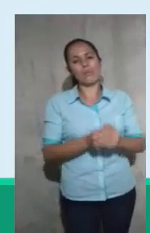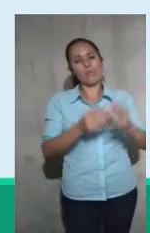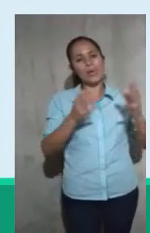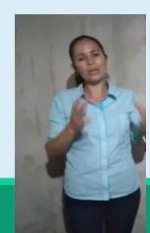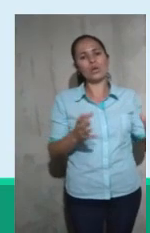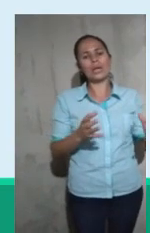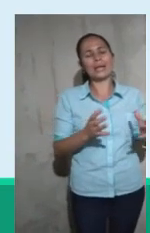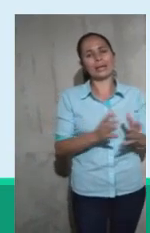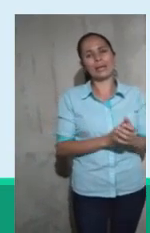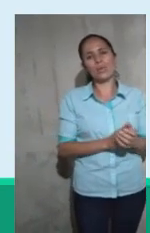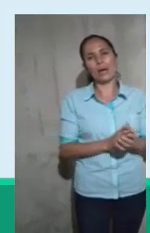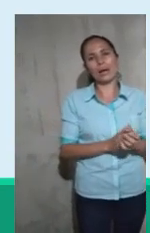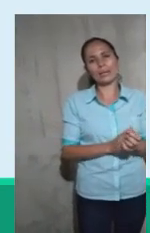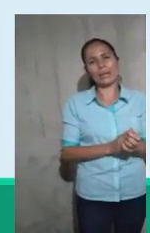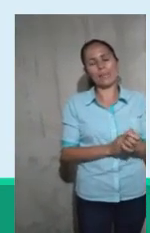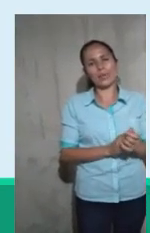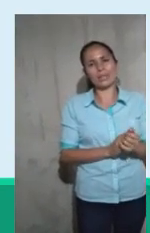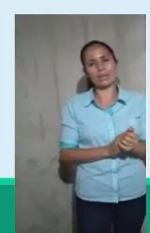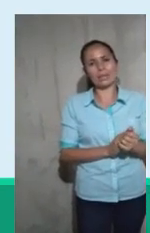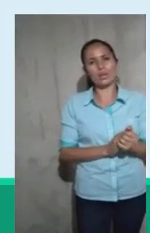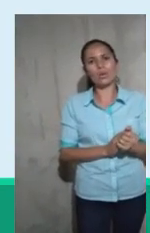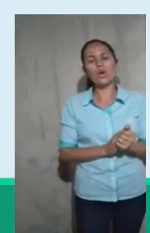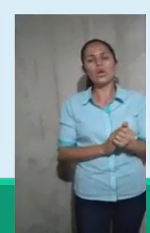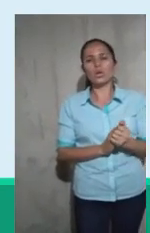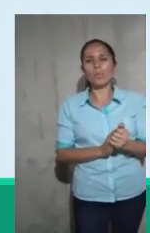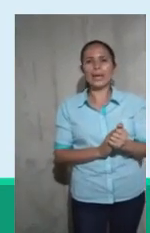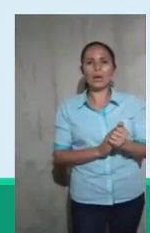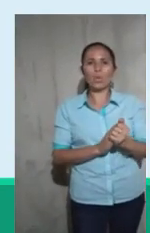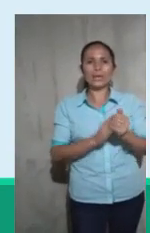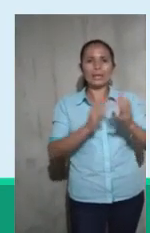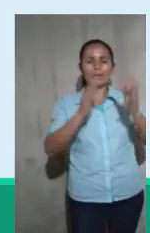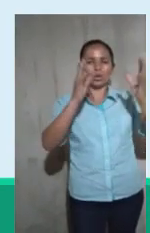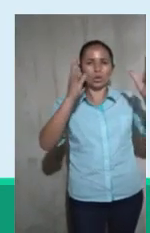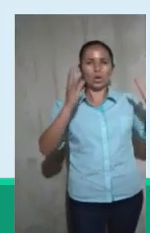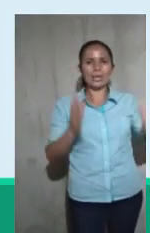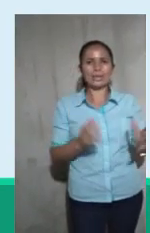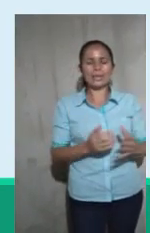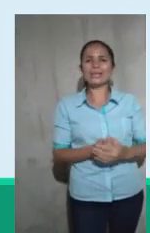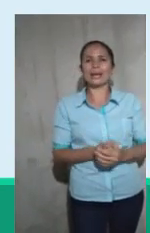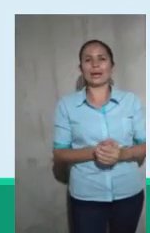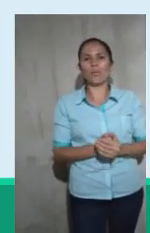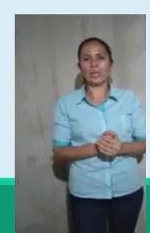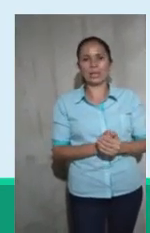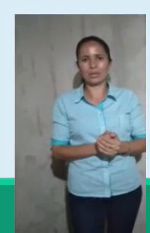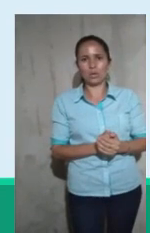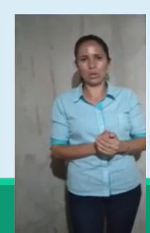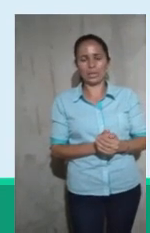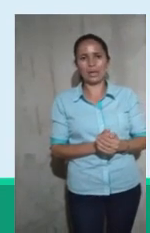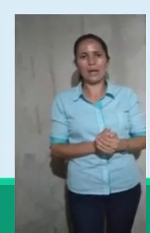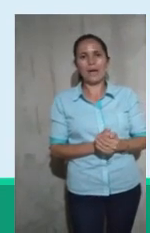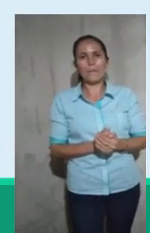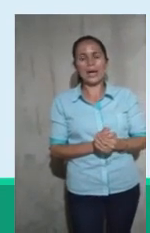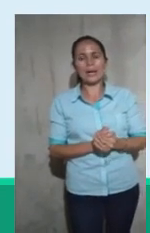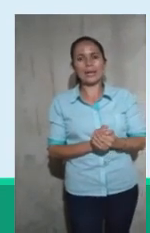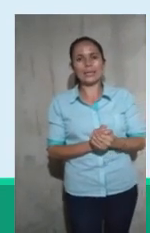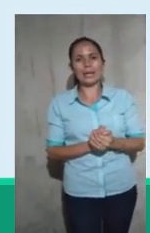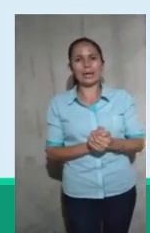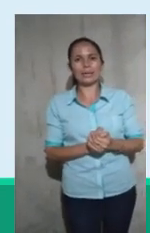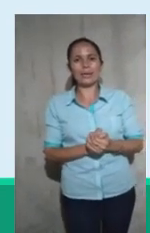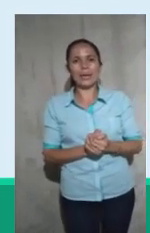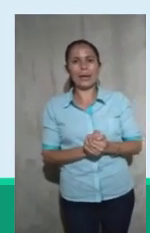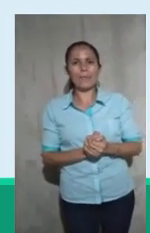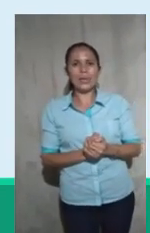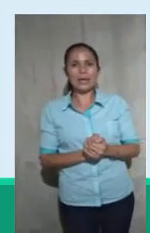importante al momento de redactar una carta de presentación tomar en cuenta todas estas recomendaciones para que